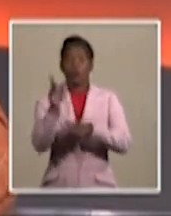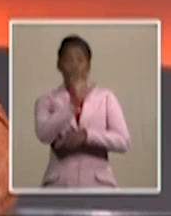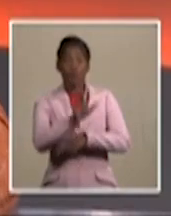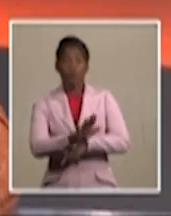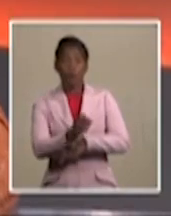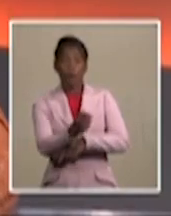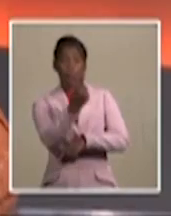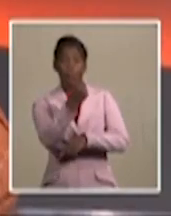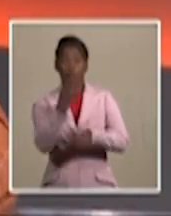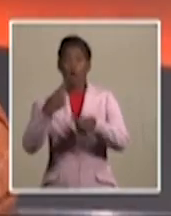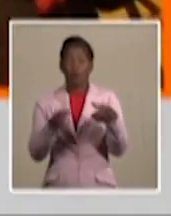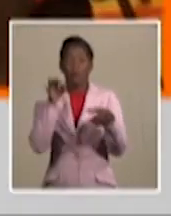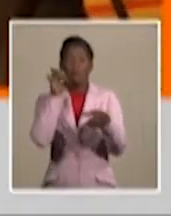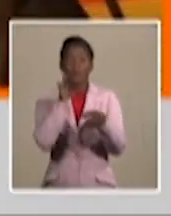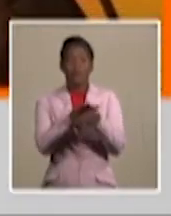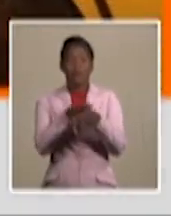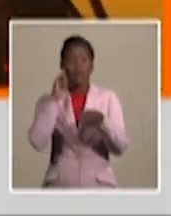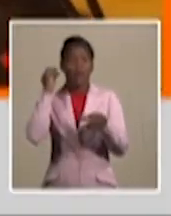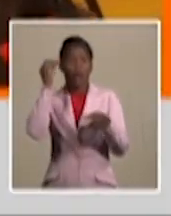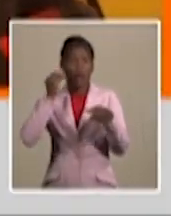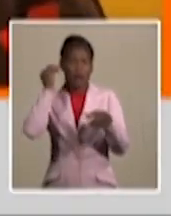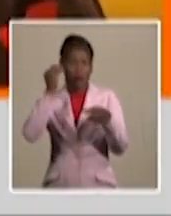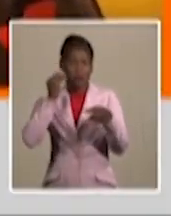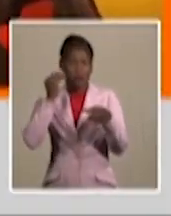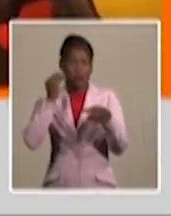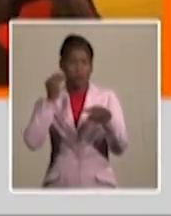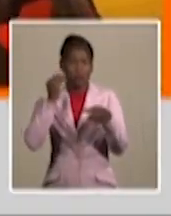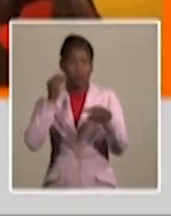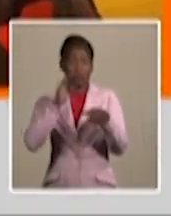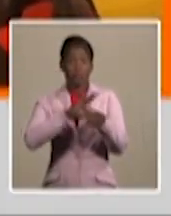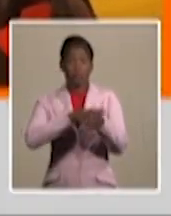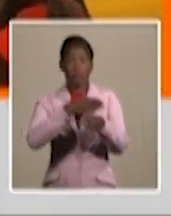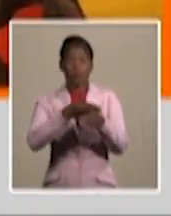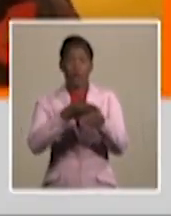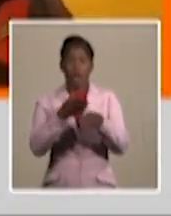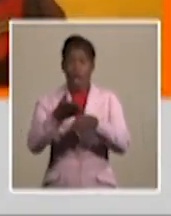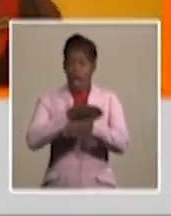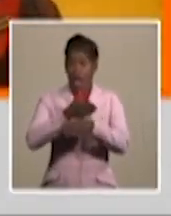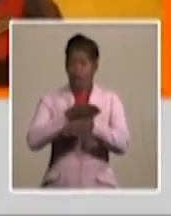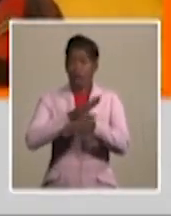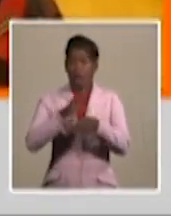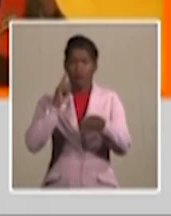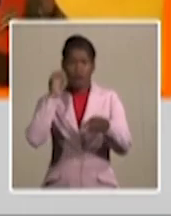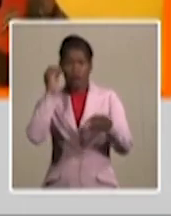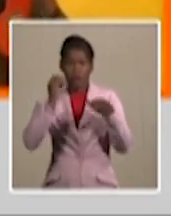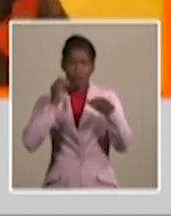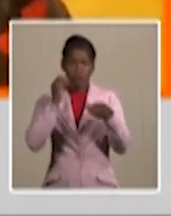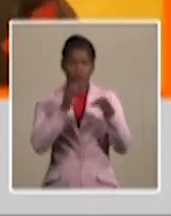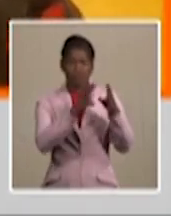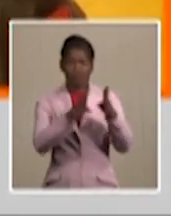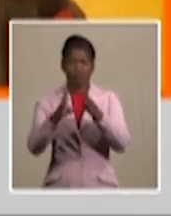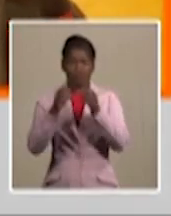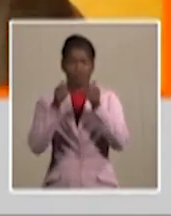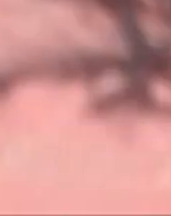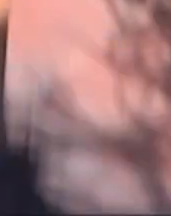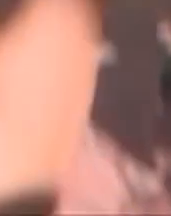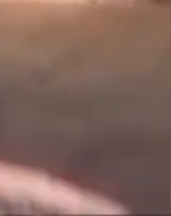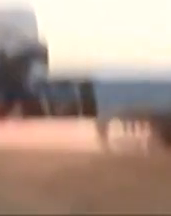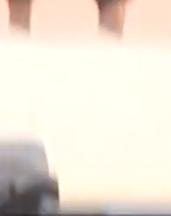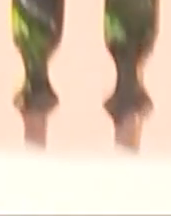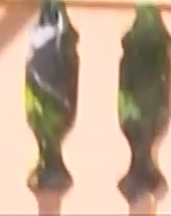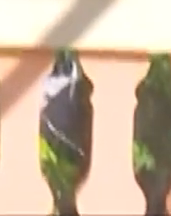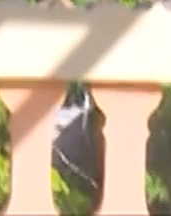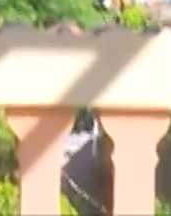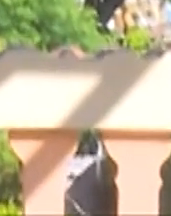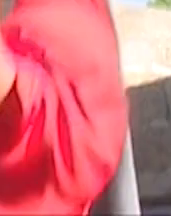a japón ante las flechas y el fuego tiene asegurado la presencia en la cita a los cinco aros como el canon está siempre dieron fernando vayan